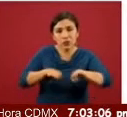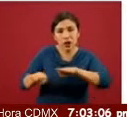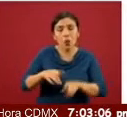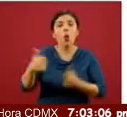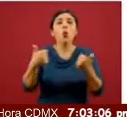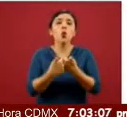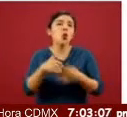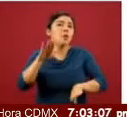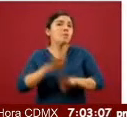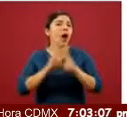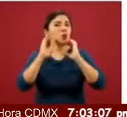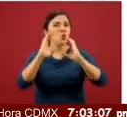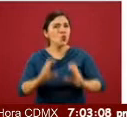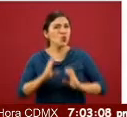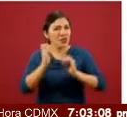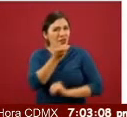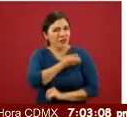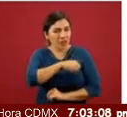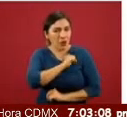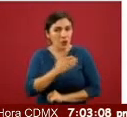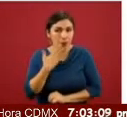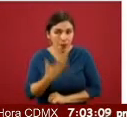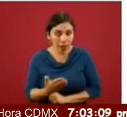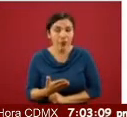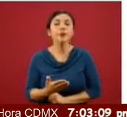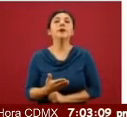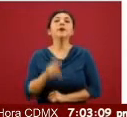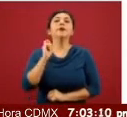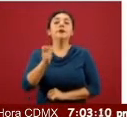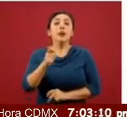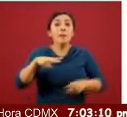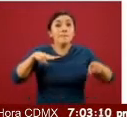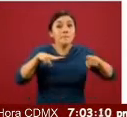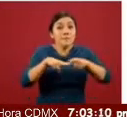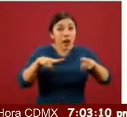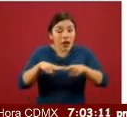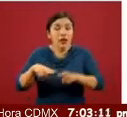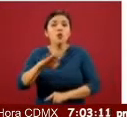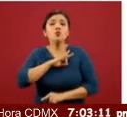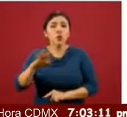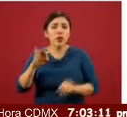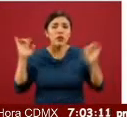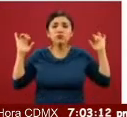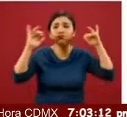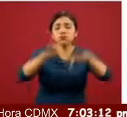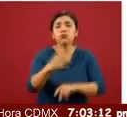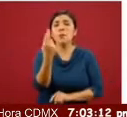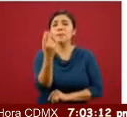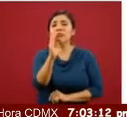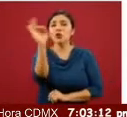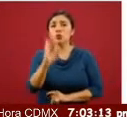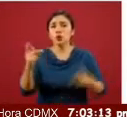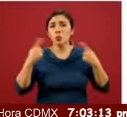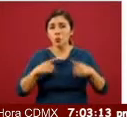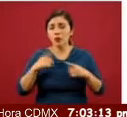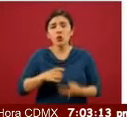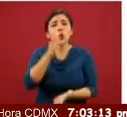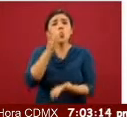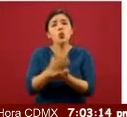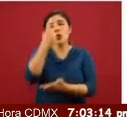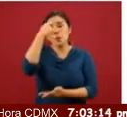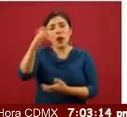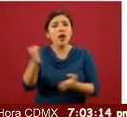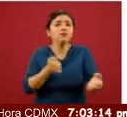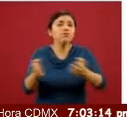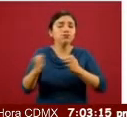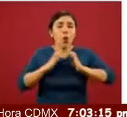hagan con las medidas sanitarias. Lo que son los parques, se permite un aforo de 25% destinado principalmente para la